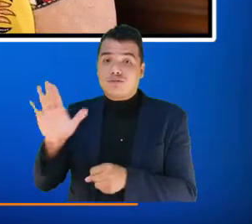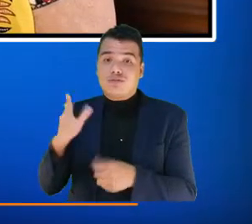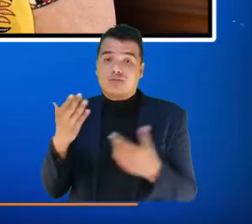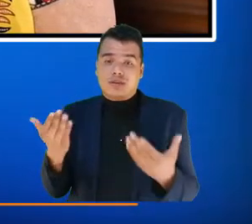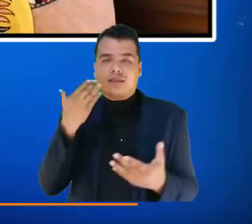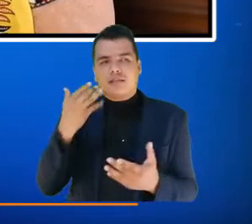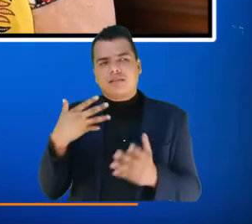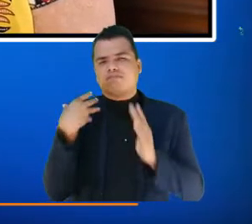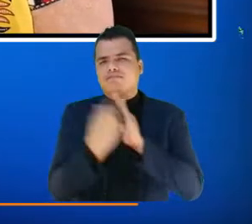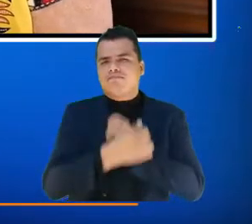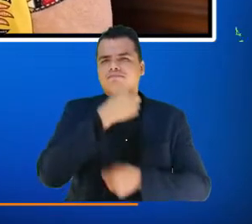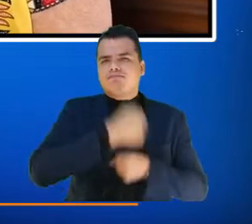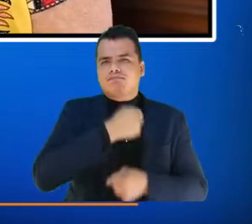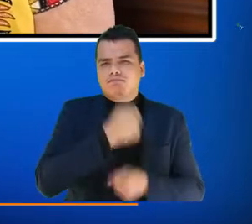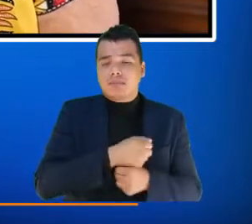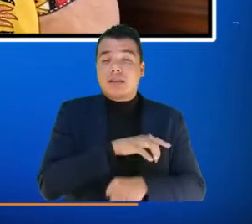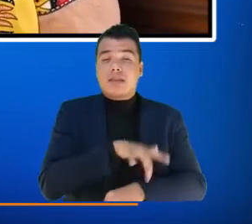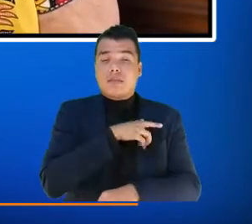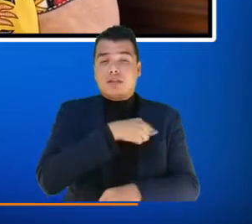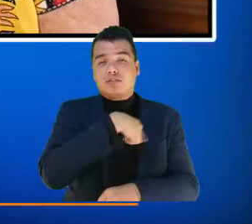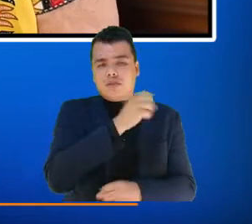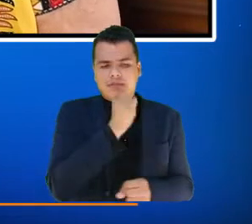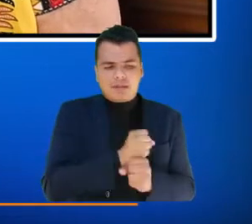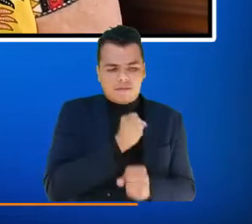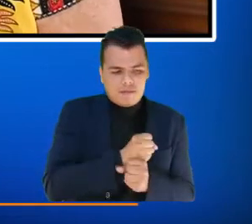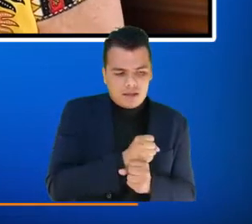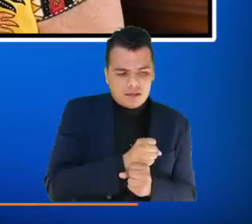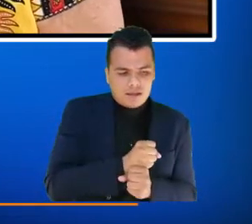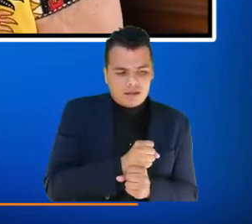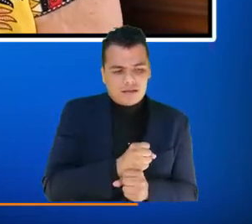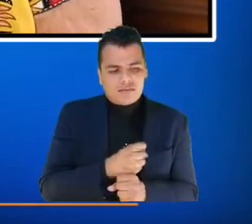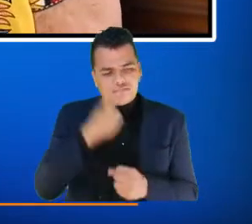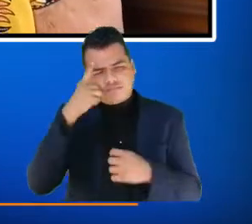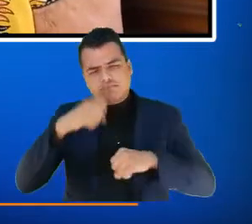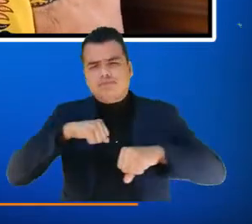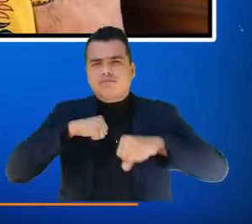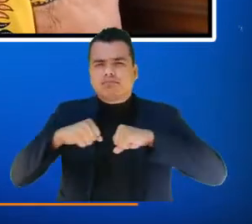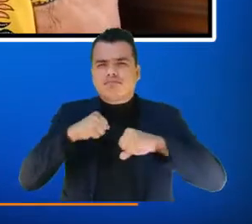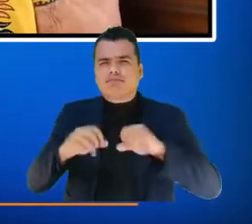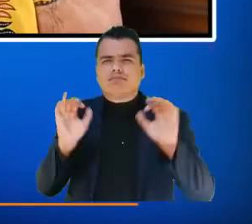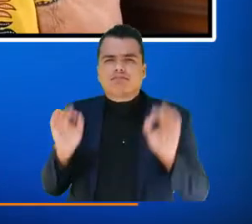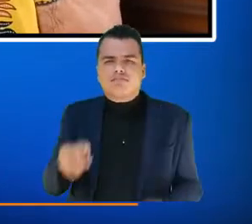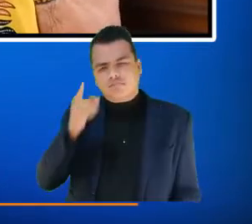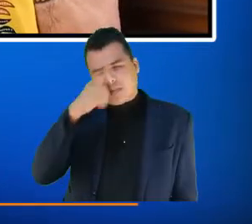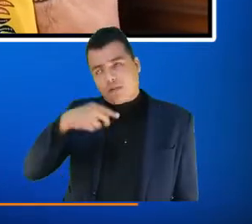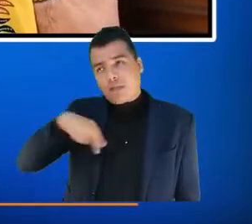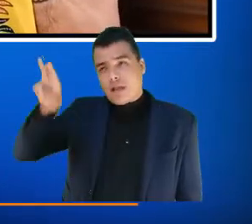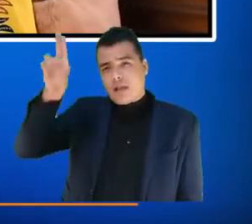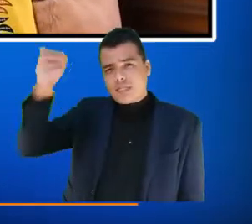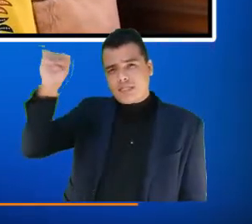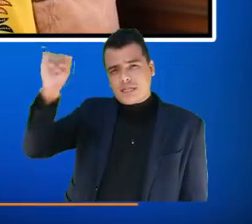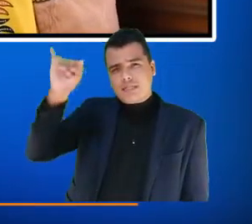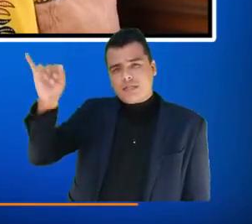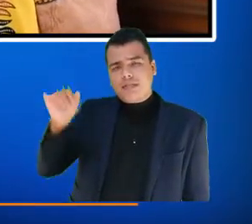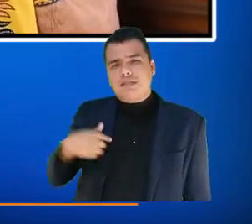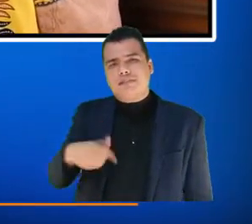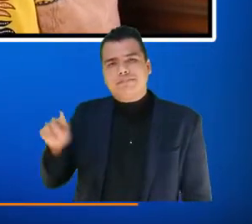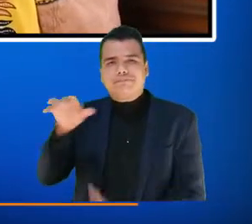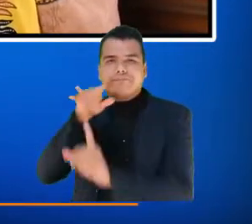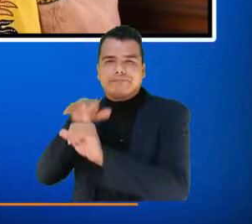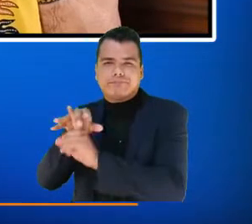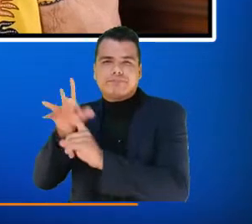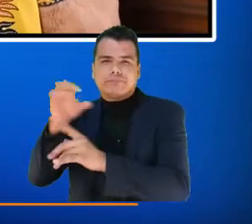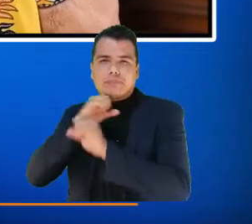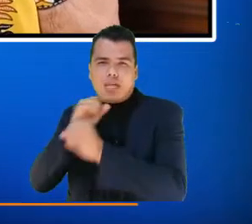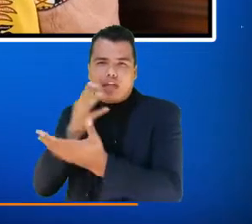mujeres se van todos los días, salen muy temprano a trabajar en las casas de familia, dejan sus hijos casi que solos, y